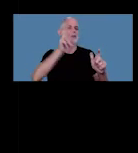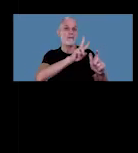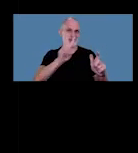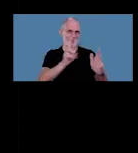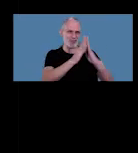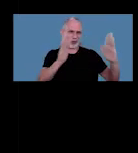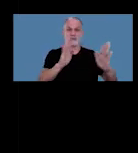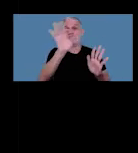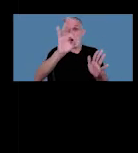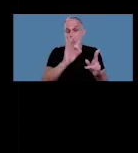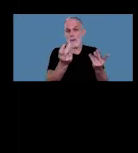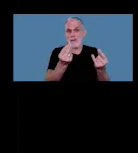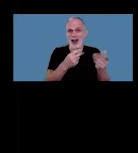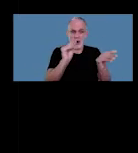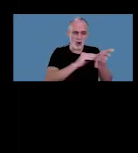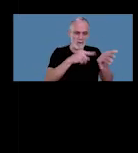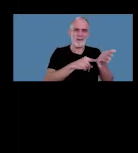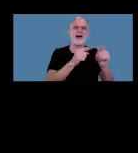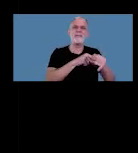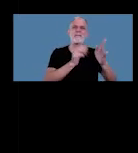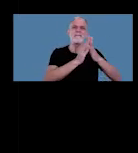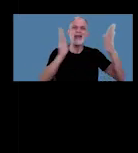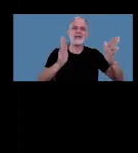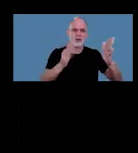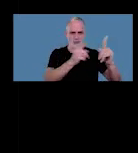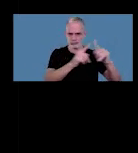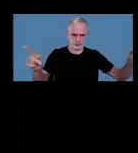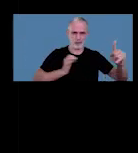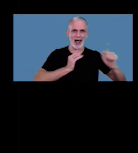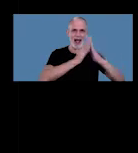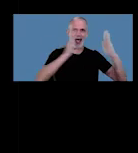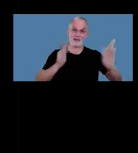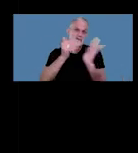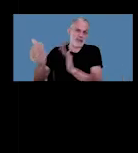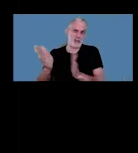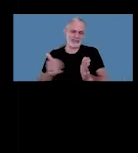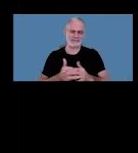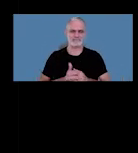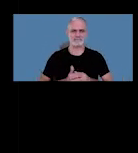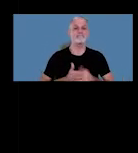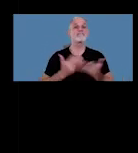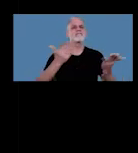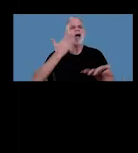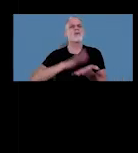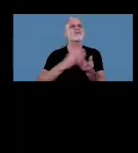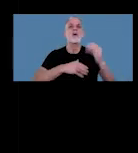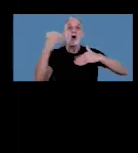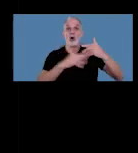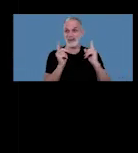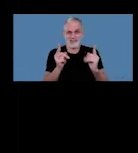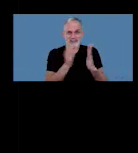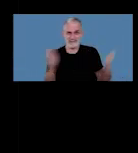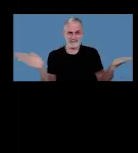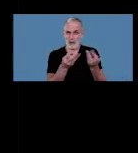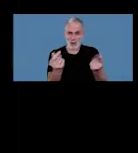o bien con el valor fiscal del periodo que estemos liquidando si fue posterior. Si hablamos de obra en curso, lo